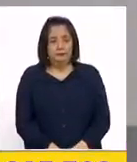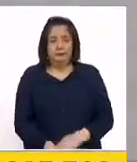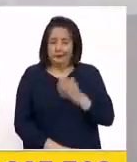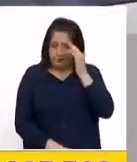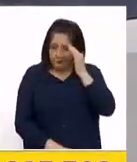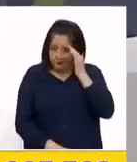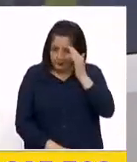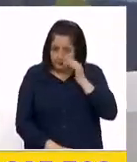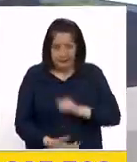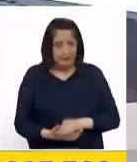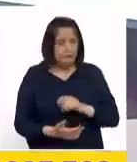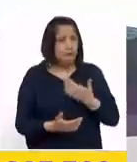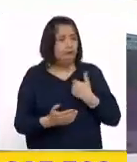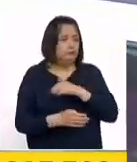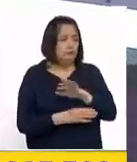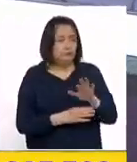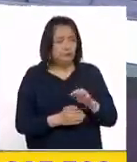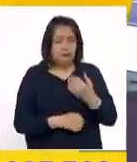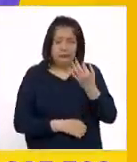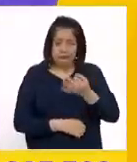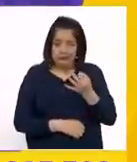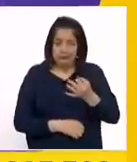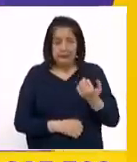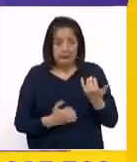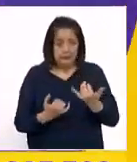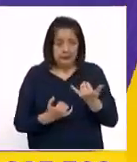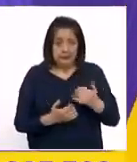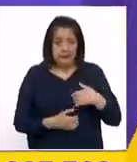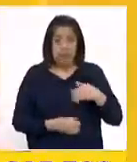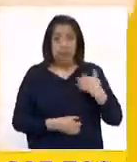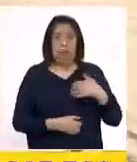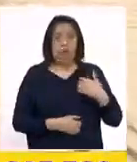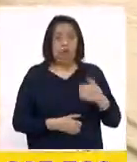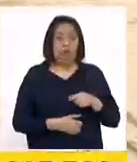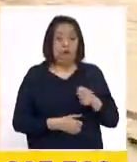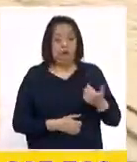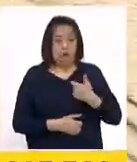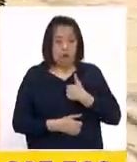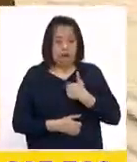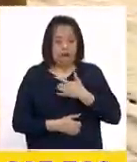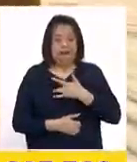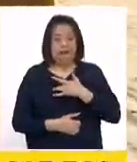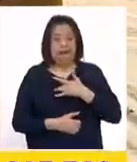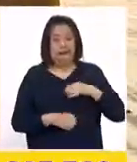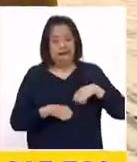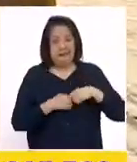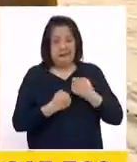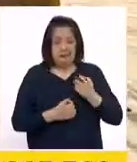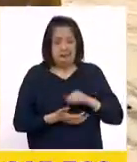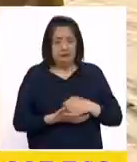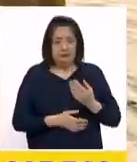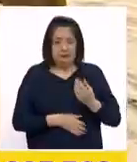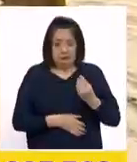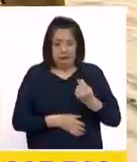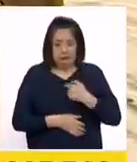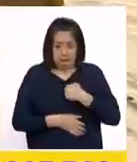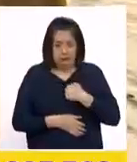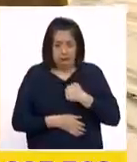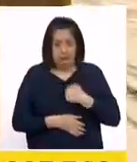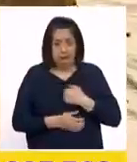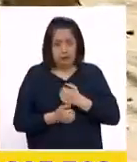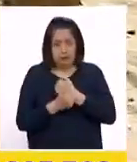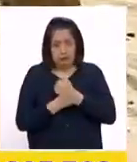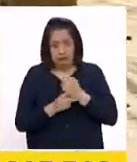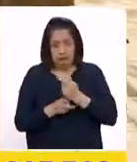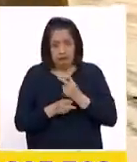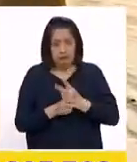¿Cómo estás, Fátima? Buenas tardes. De verdad que estamos ahora con un caso que en lo personal me rompe el corazón porque yo me considero un amante de